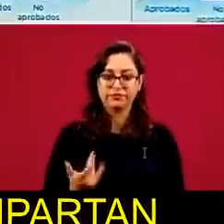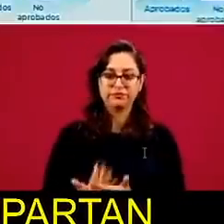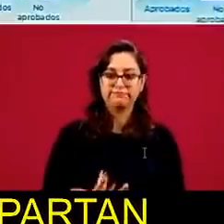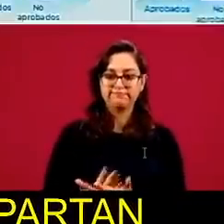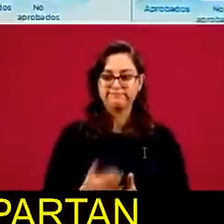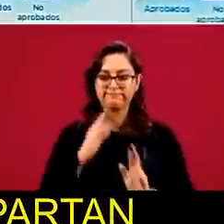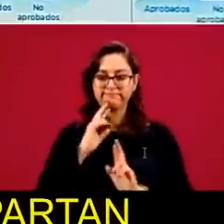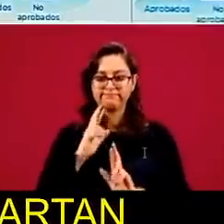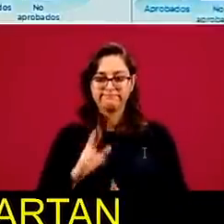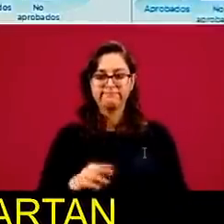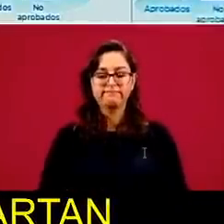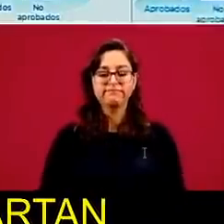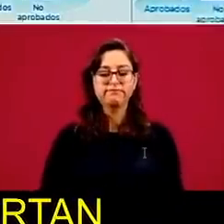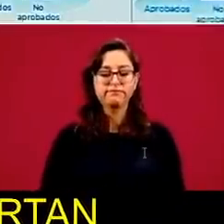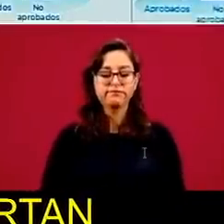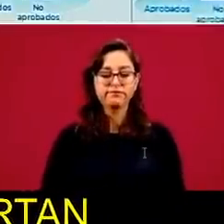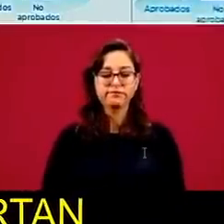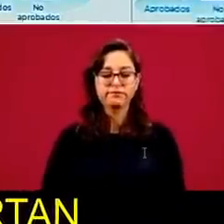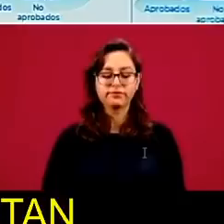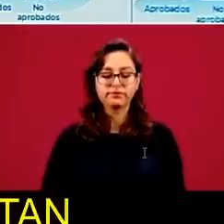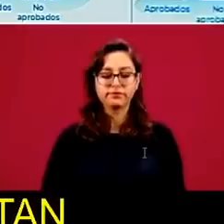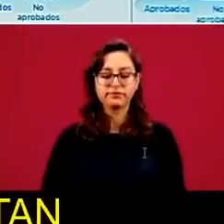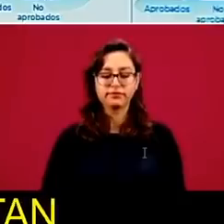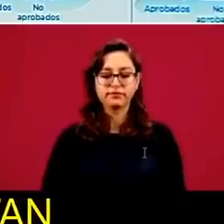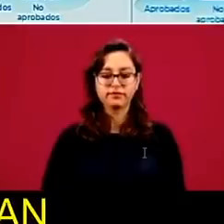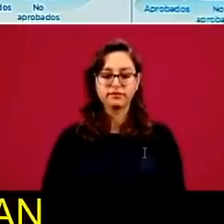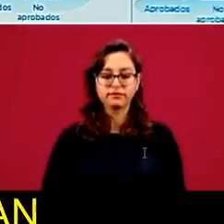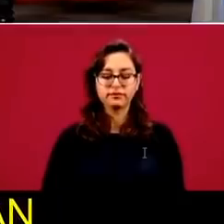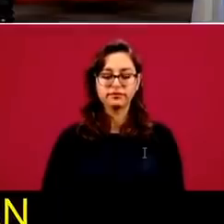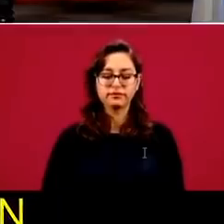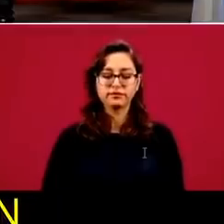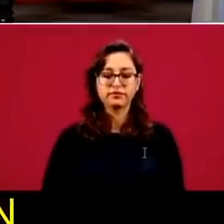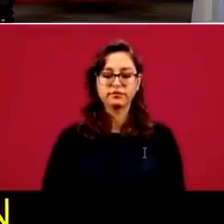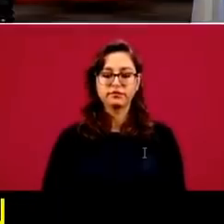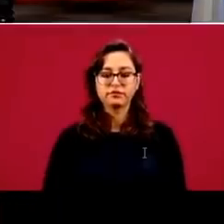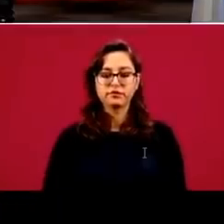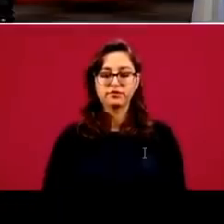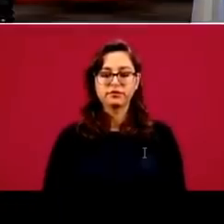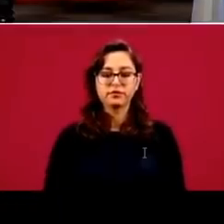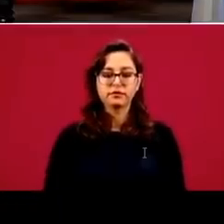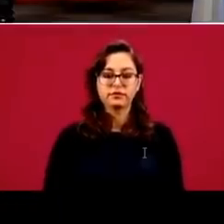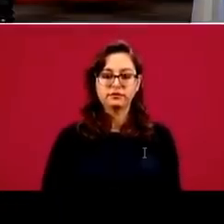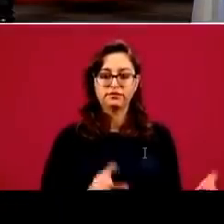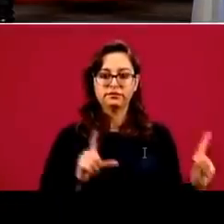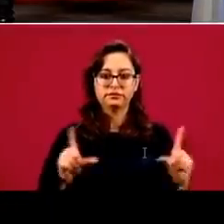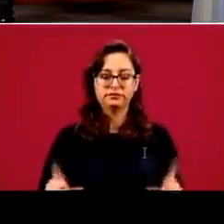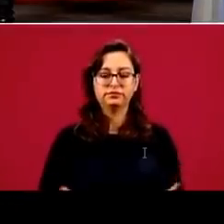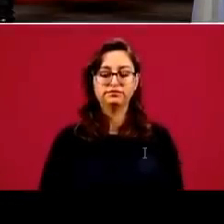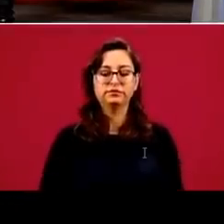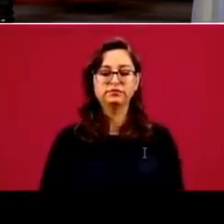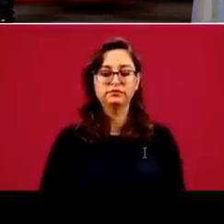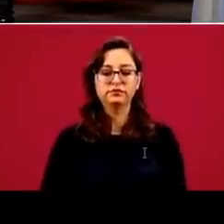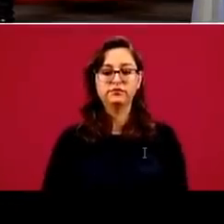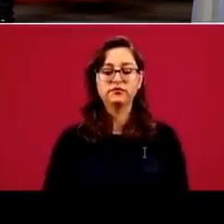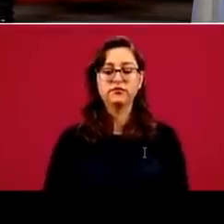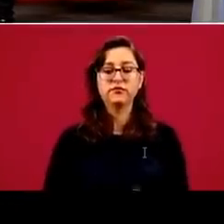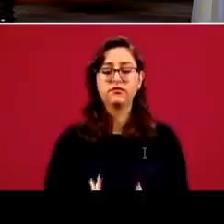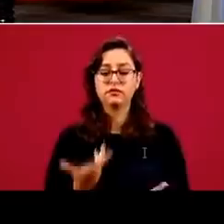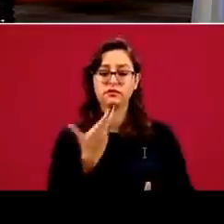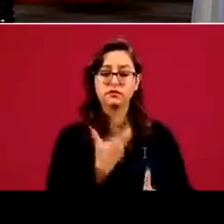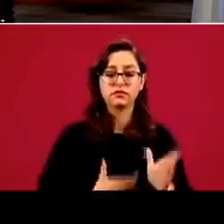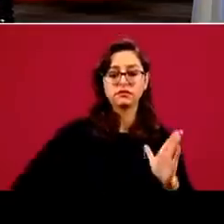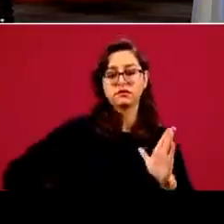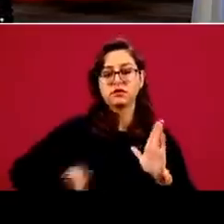todavía tenemos pendiente el examen de su el resultado de ese examen adelante en la construcción de cuarteles